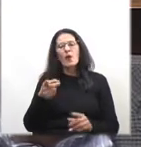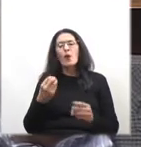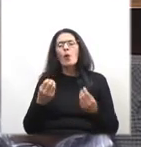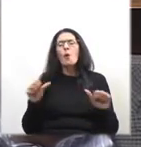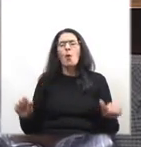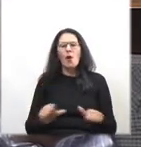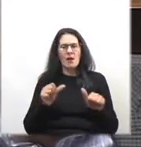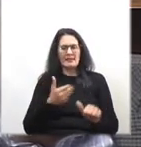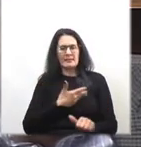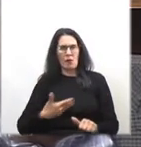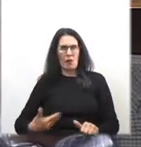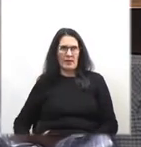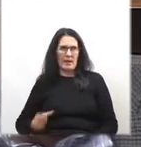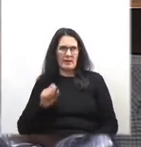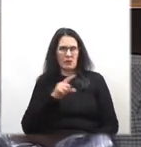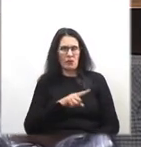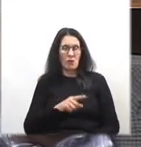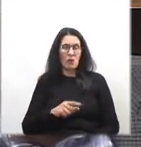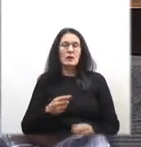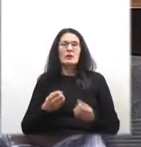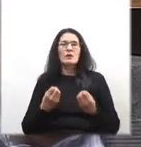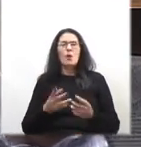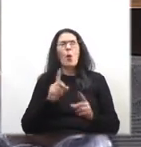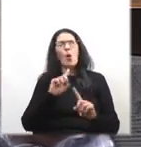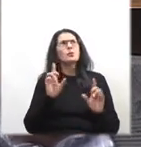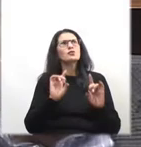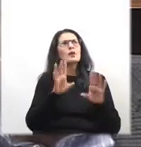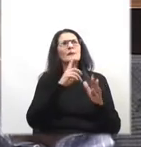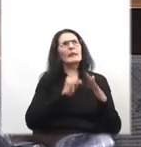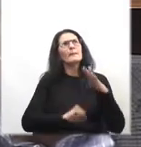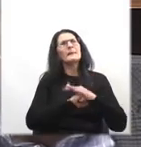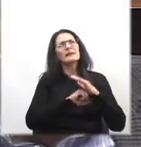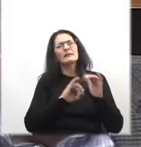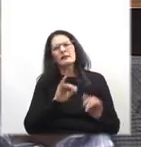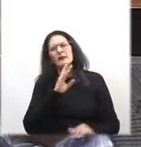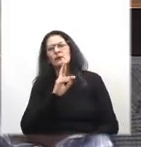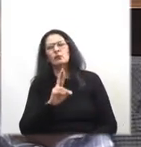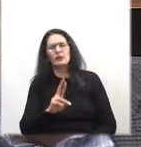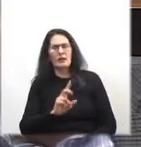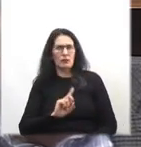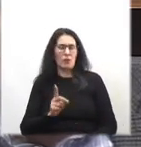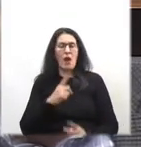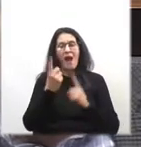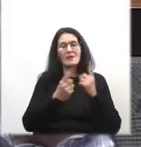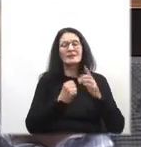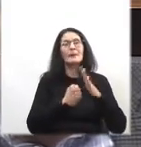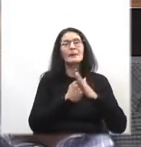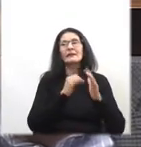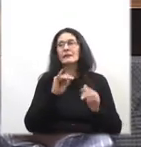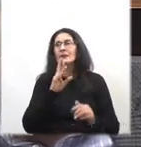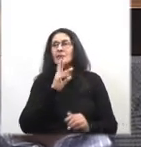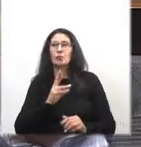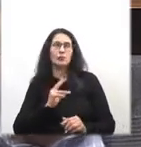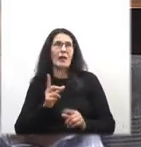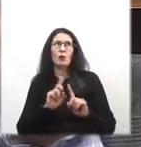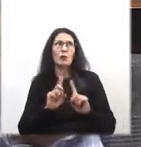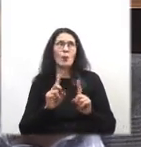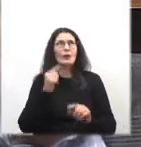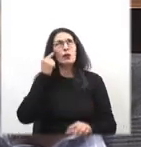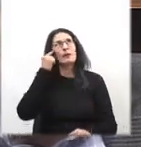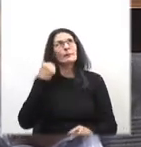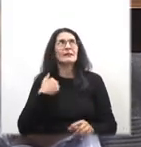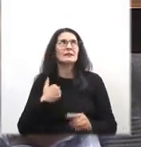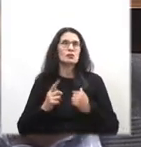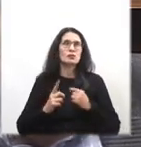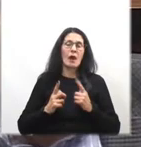del gobierno. No solamente a las metas o a los resultados, que a veces las metas o los resultados no son los que uno espera o los que uno se